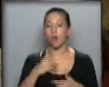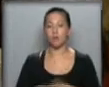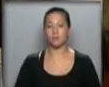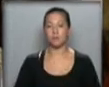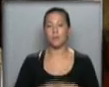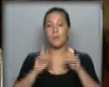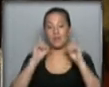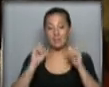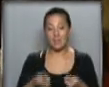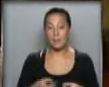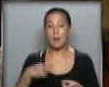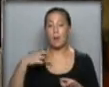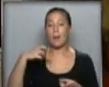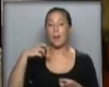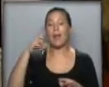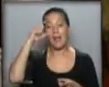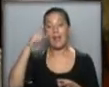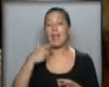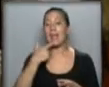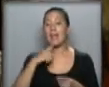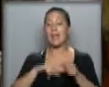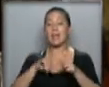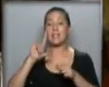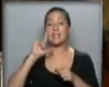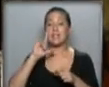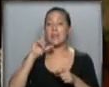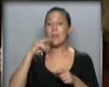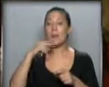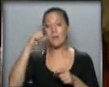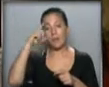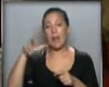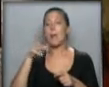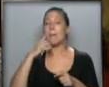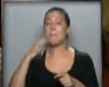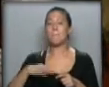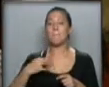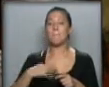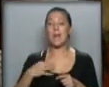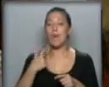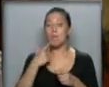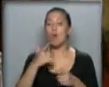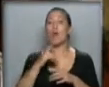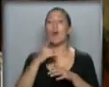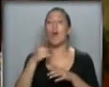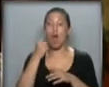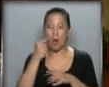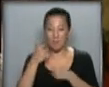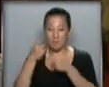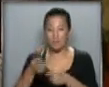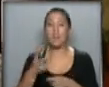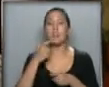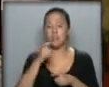también adolfo pérez esquivel premio nobel de la paz respaldo los proyectos de reforma del poder